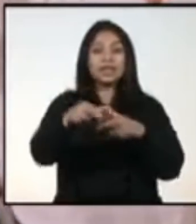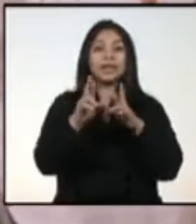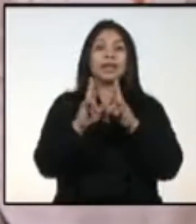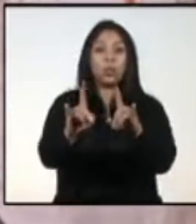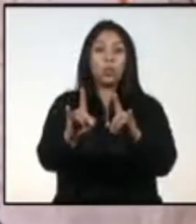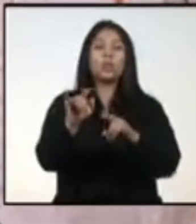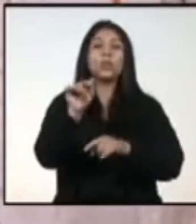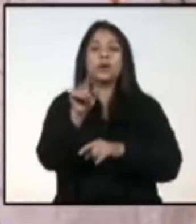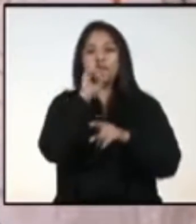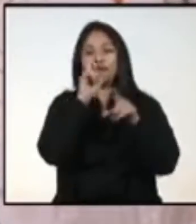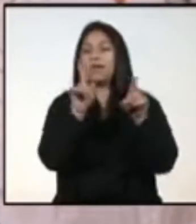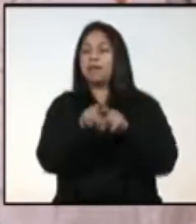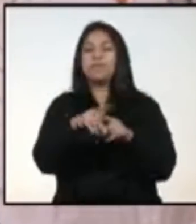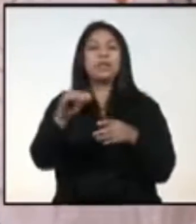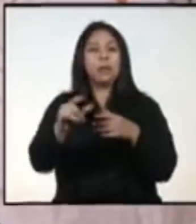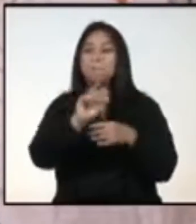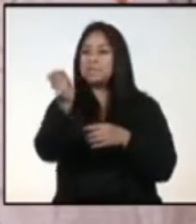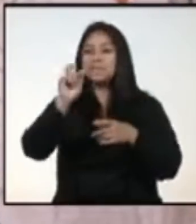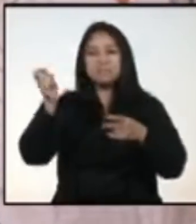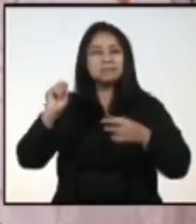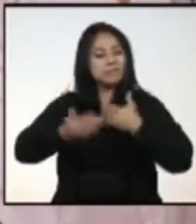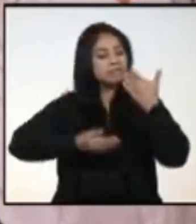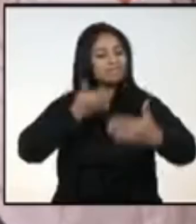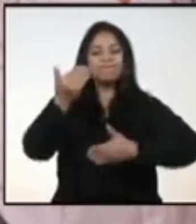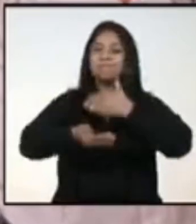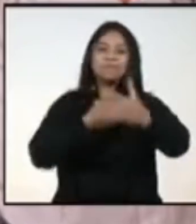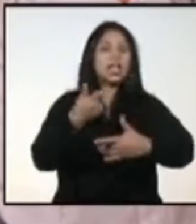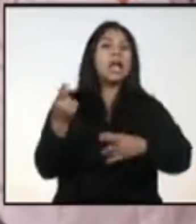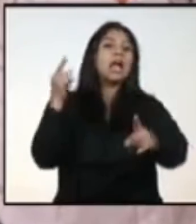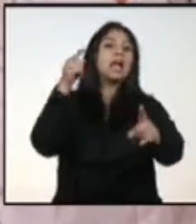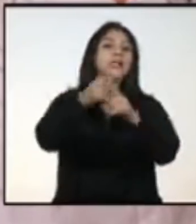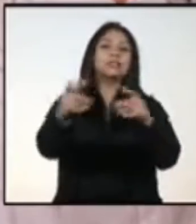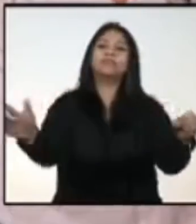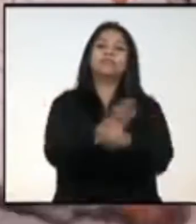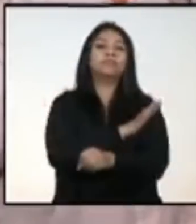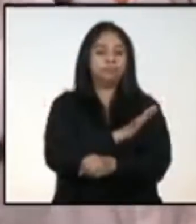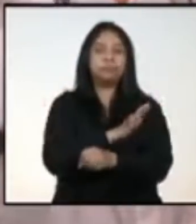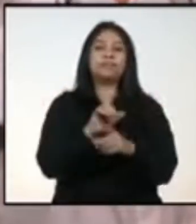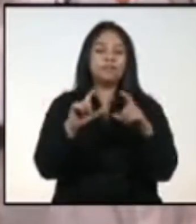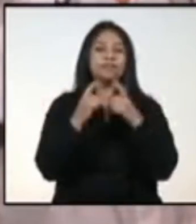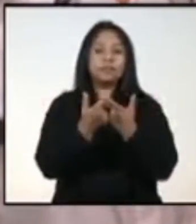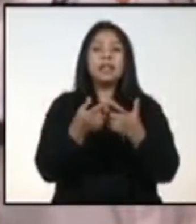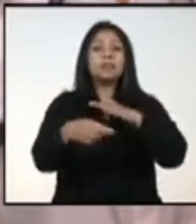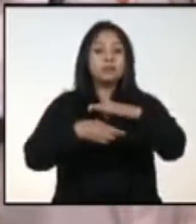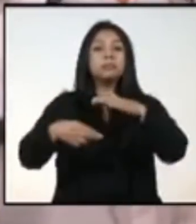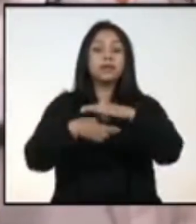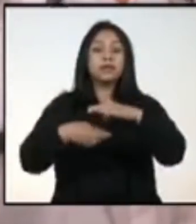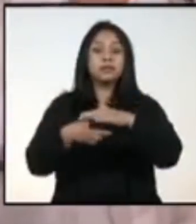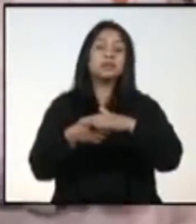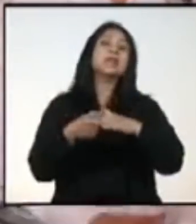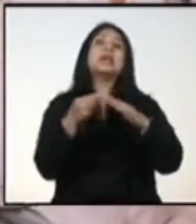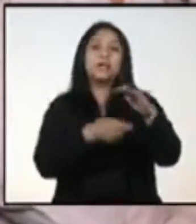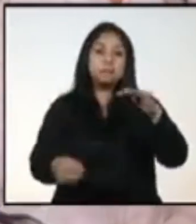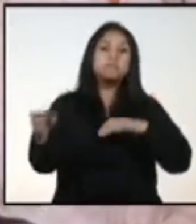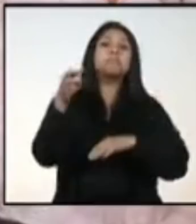a ir avanzando todos los meses hasta que logremos completar la totalidad de las aulas en el nivel preprimaria. En el nivel